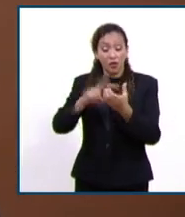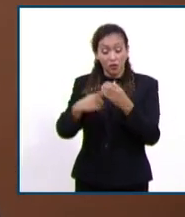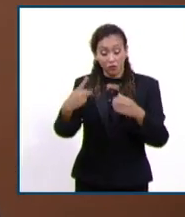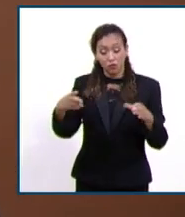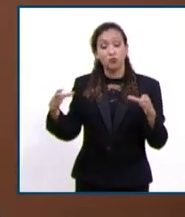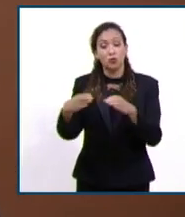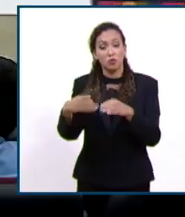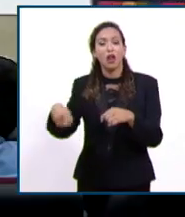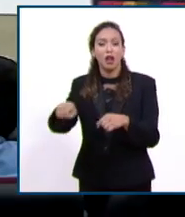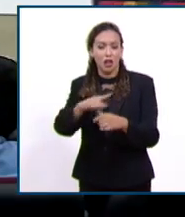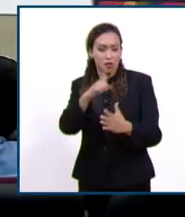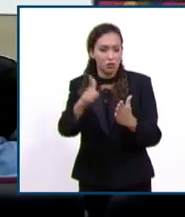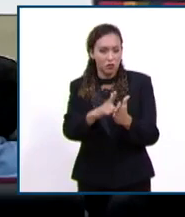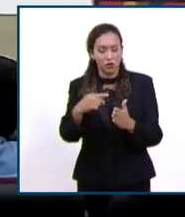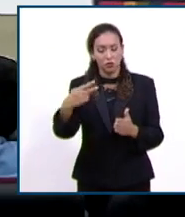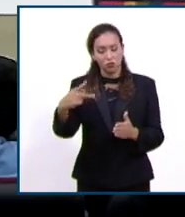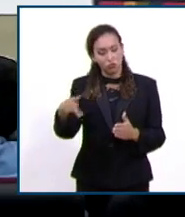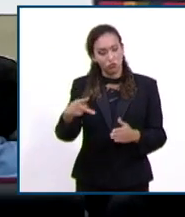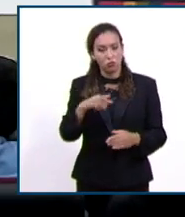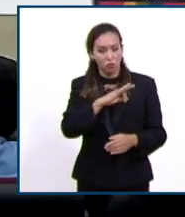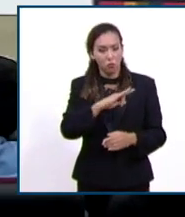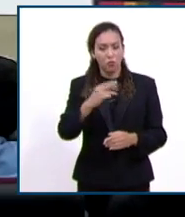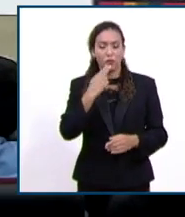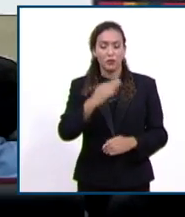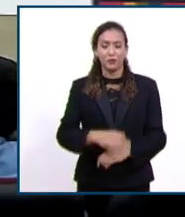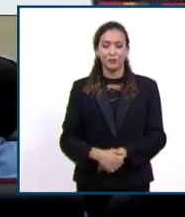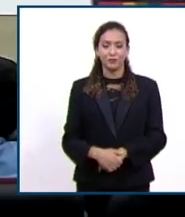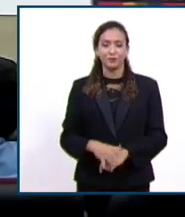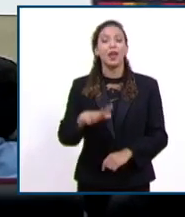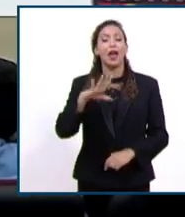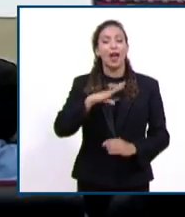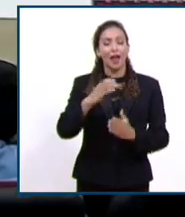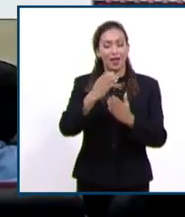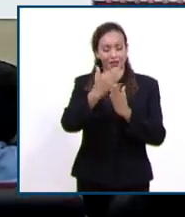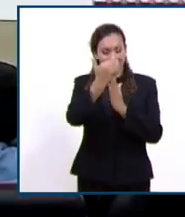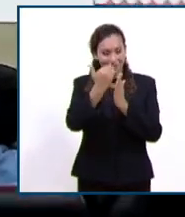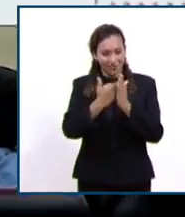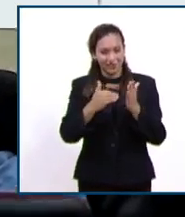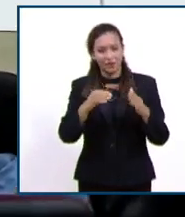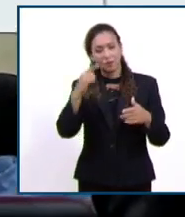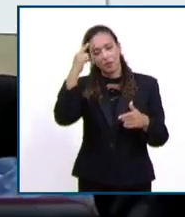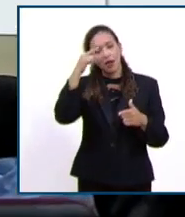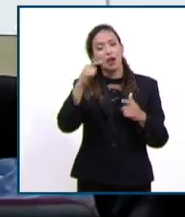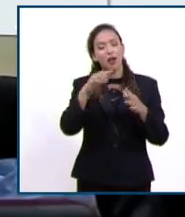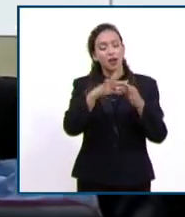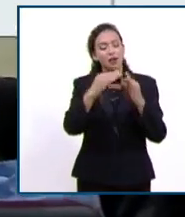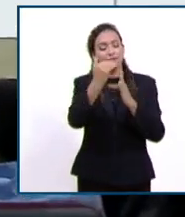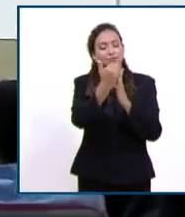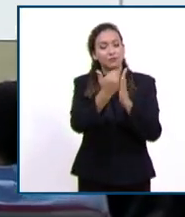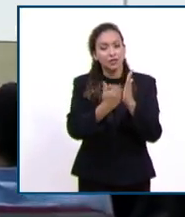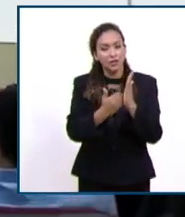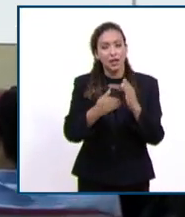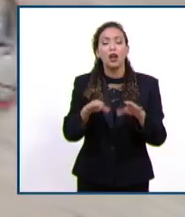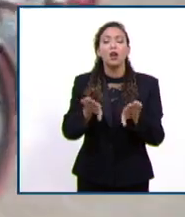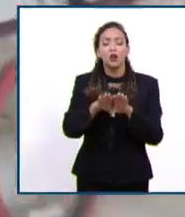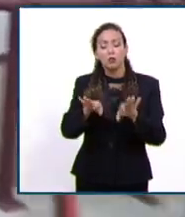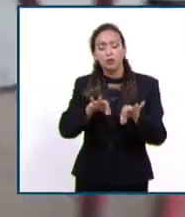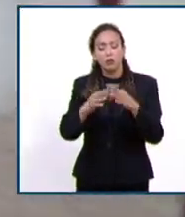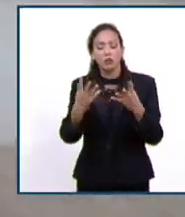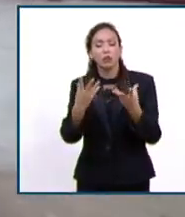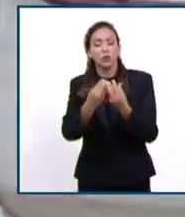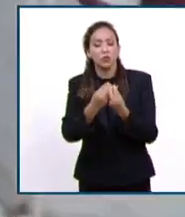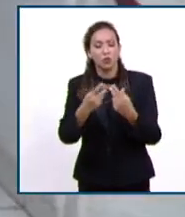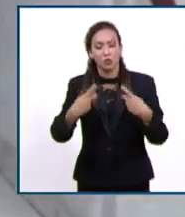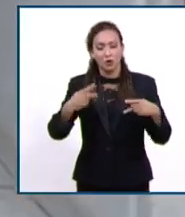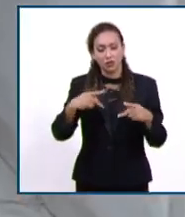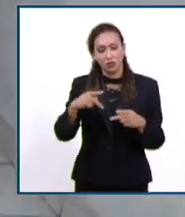propias comunidades. En la presentación de las guías dirigidas a personas, pueblos y comunidades indígenas y afromexicanas, detalló que